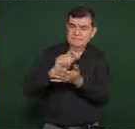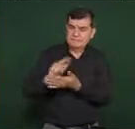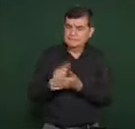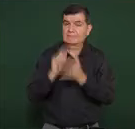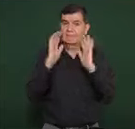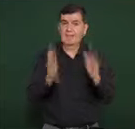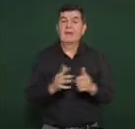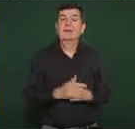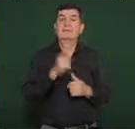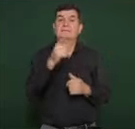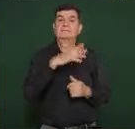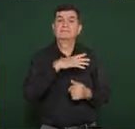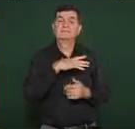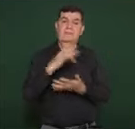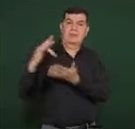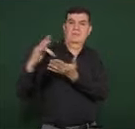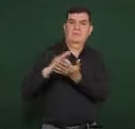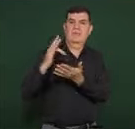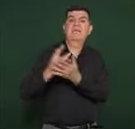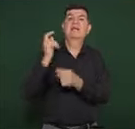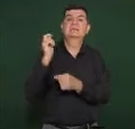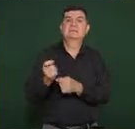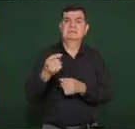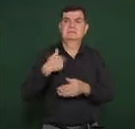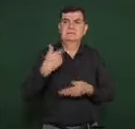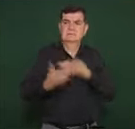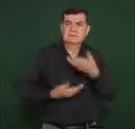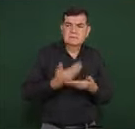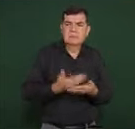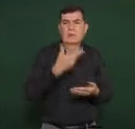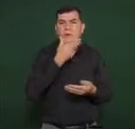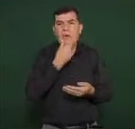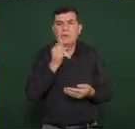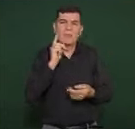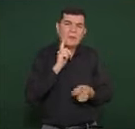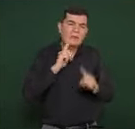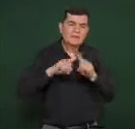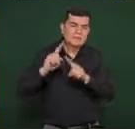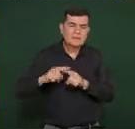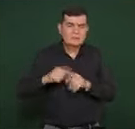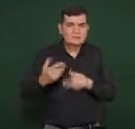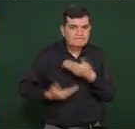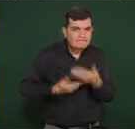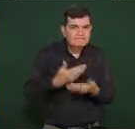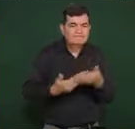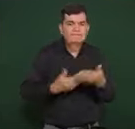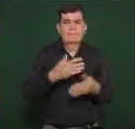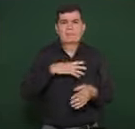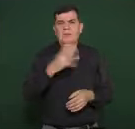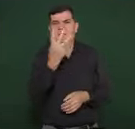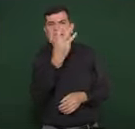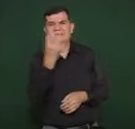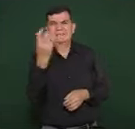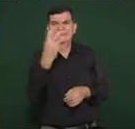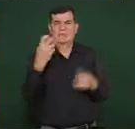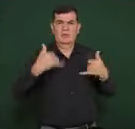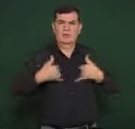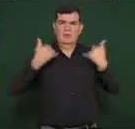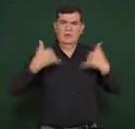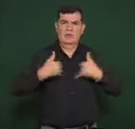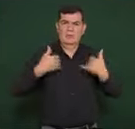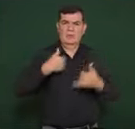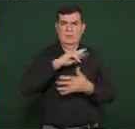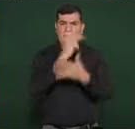se logró con el apoyo de servidoras, servidores públicos, de casi 300 jóvenes del